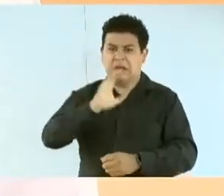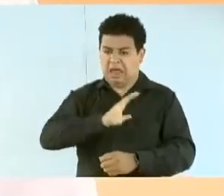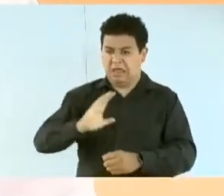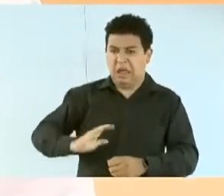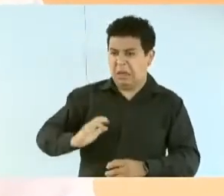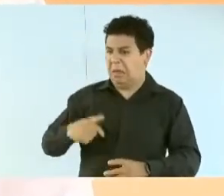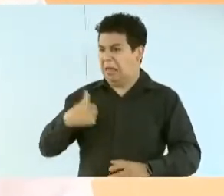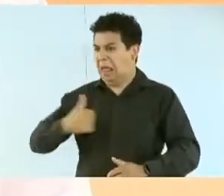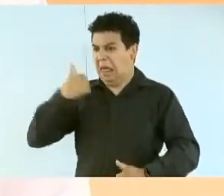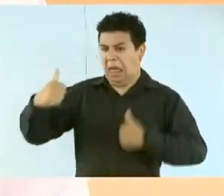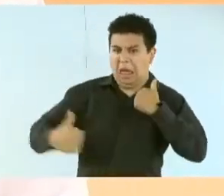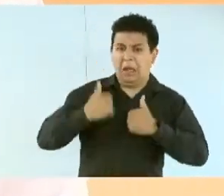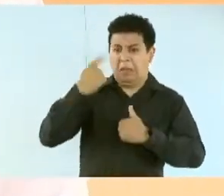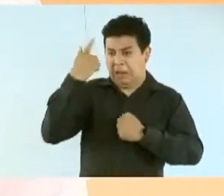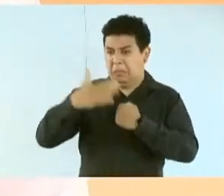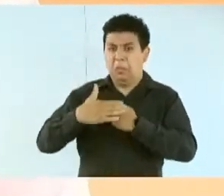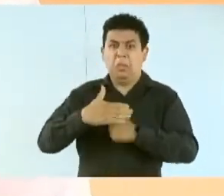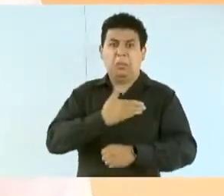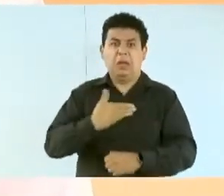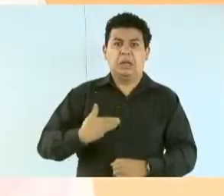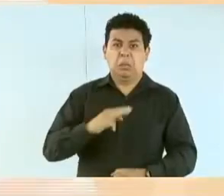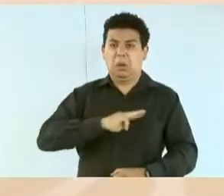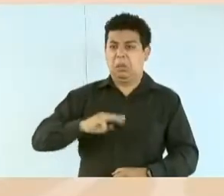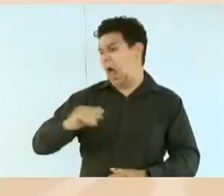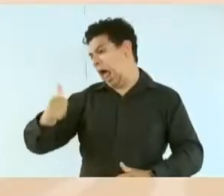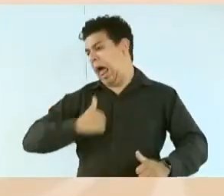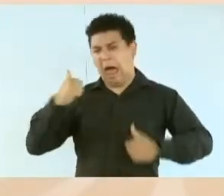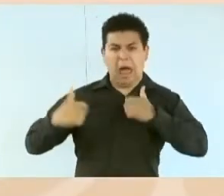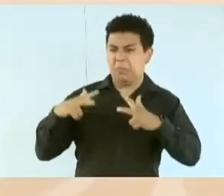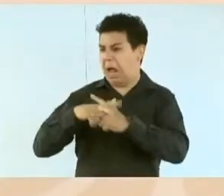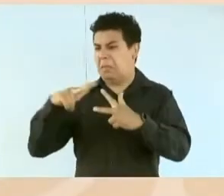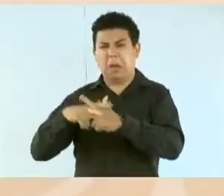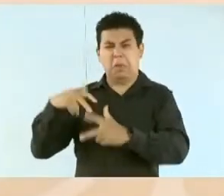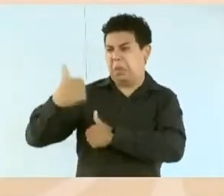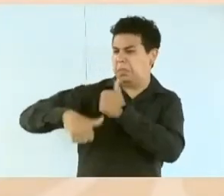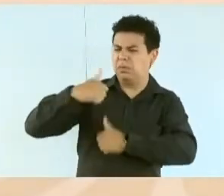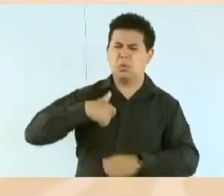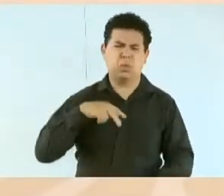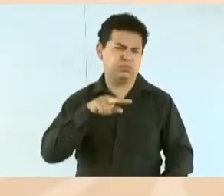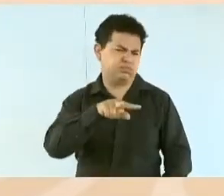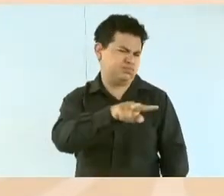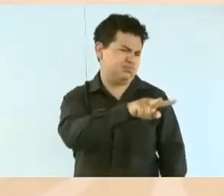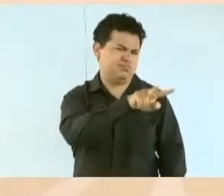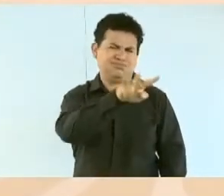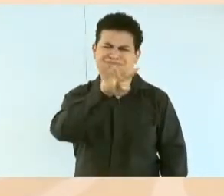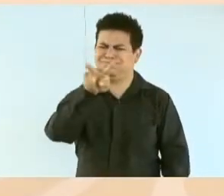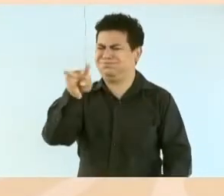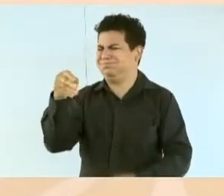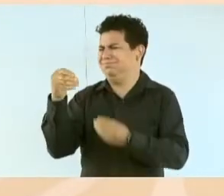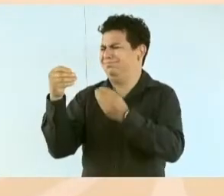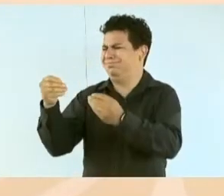a ser presidentes municipales, muchos candidatos.